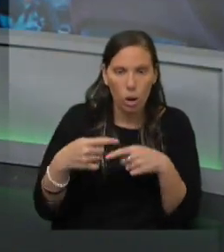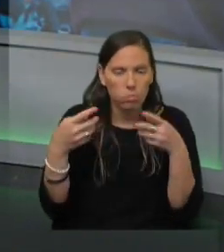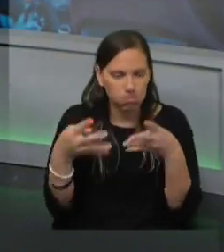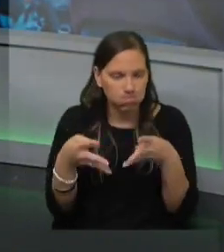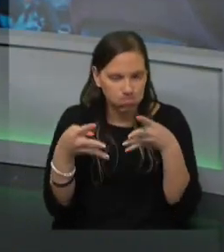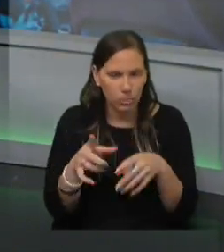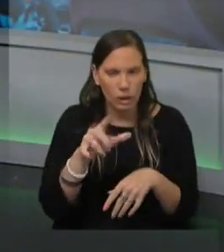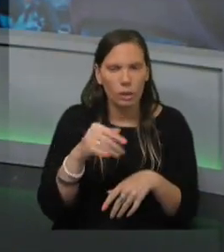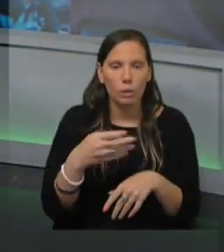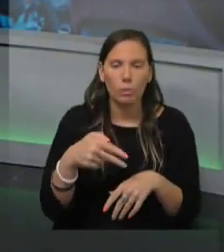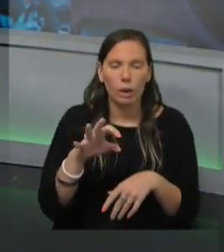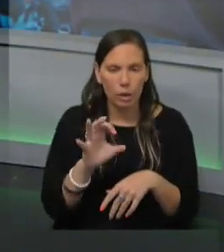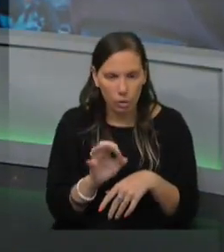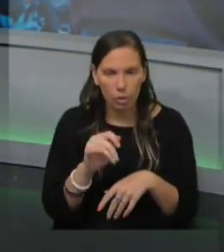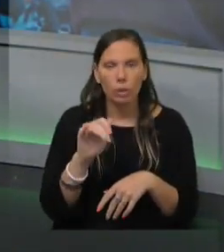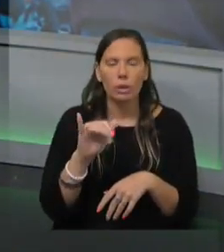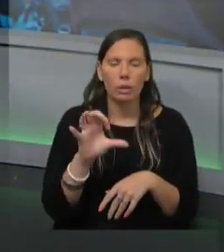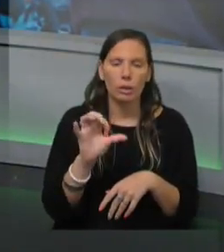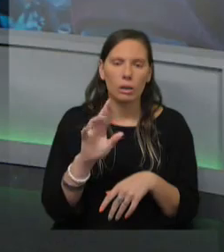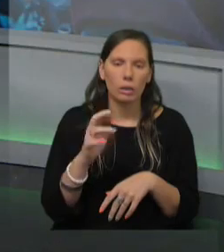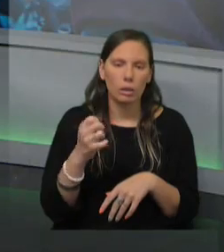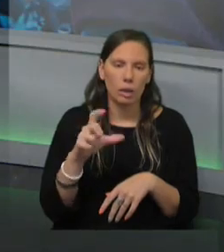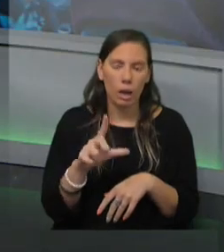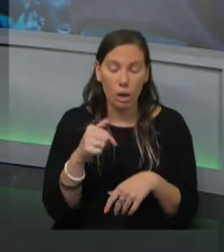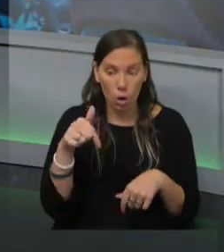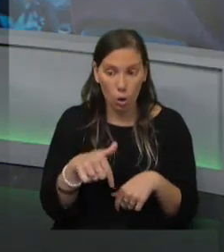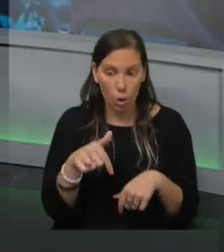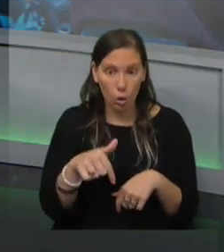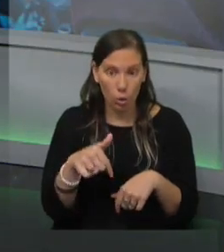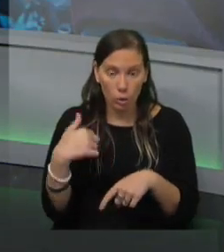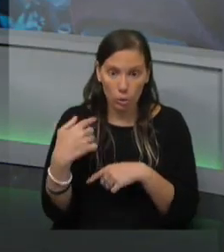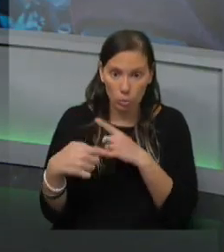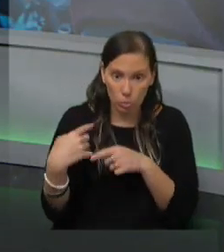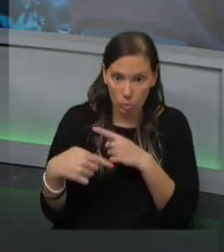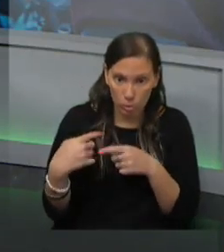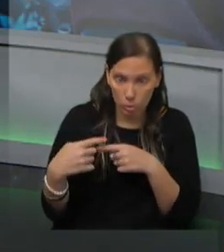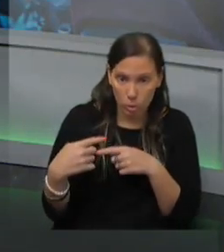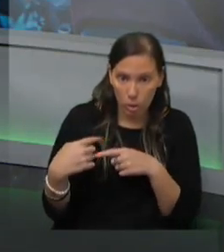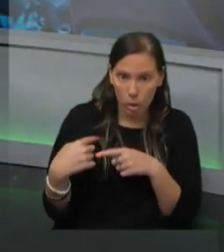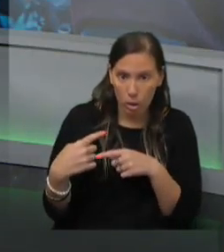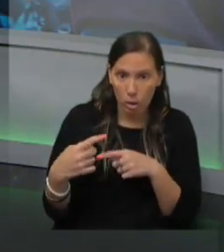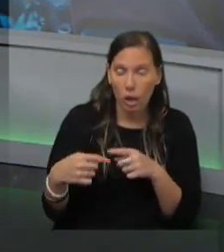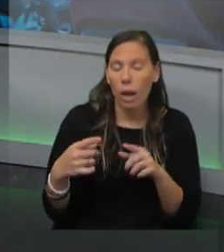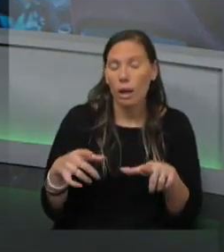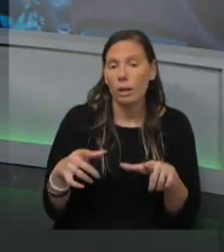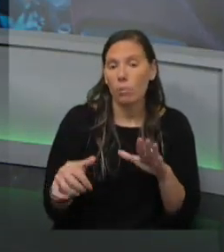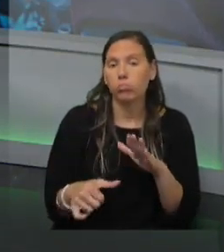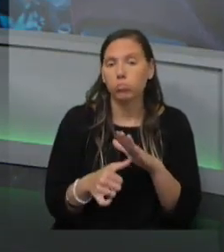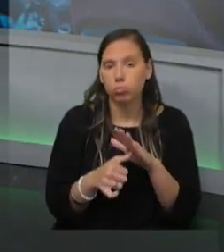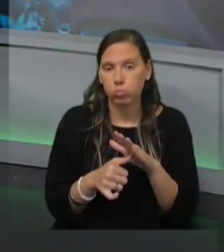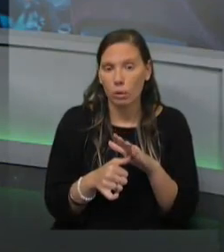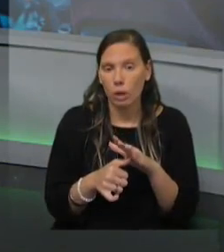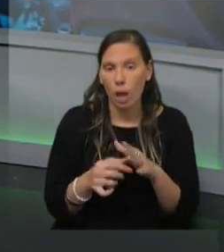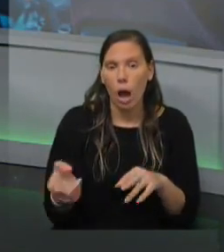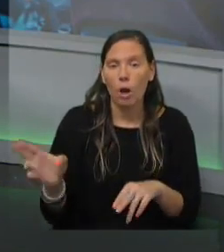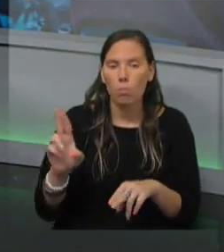el Líbano donde además Israel anunció que probablemente hoy el sucesor de hassan naraj al frente de hezbolá ha